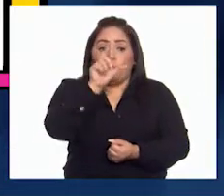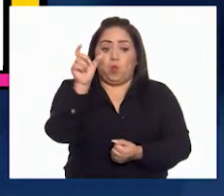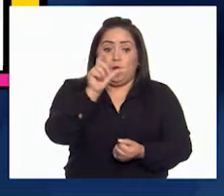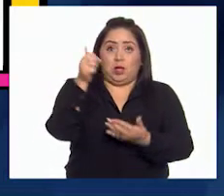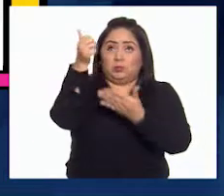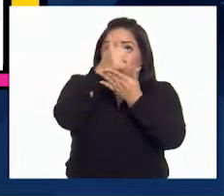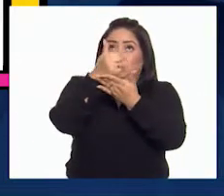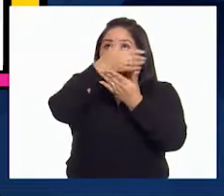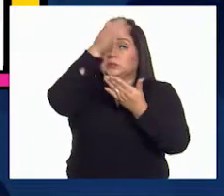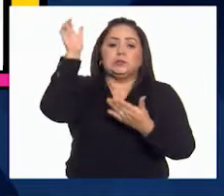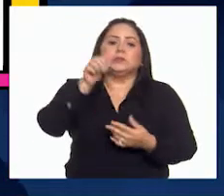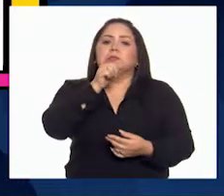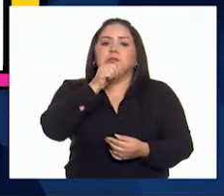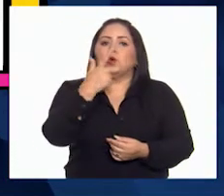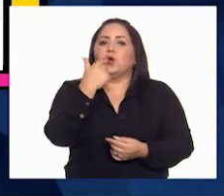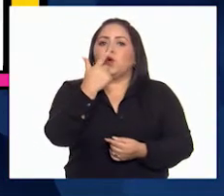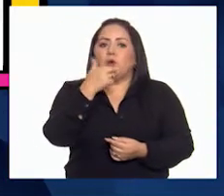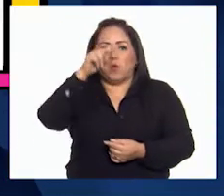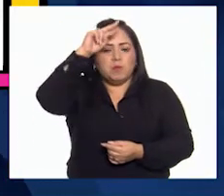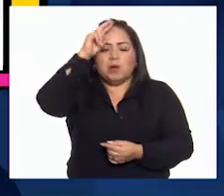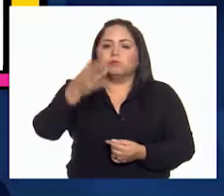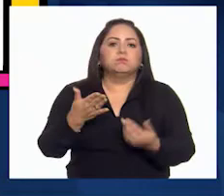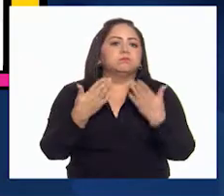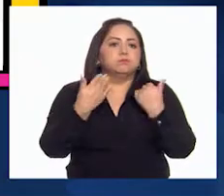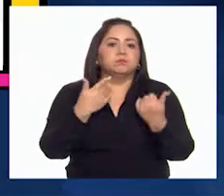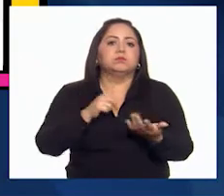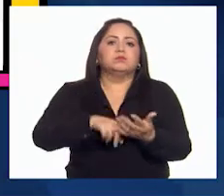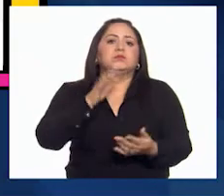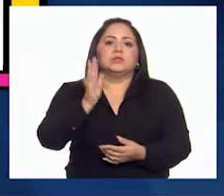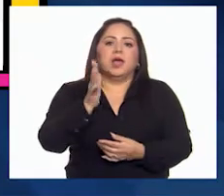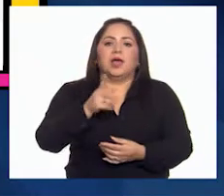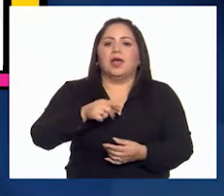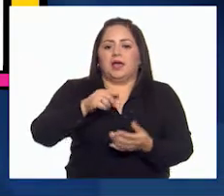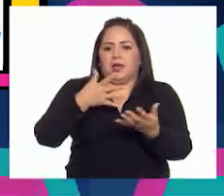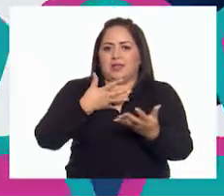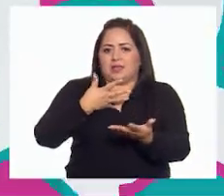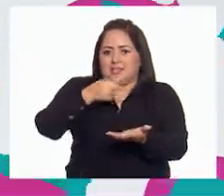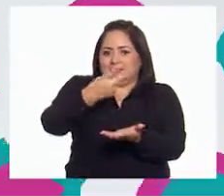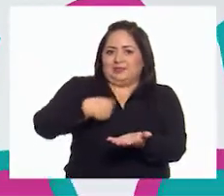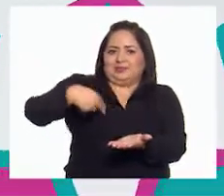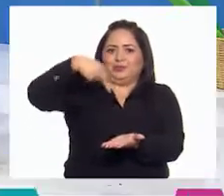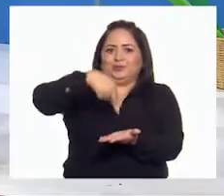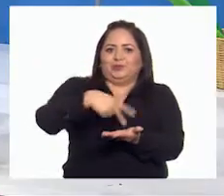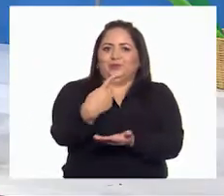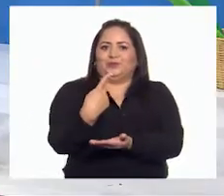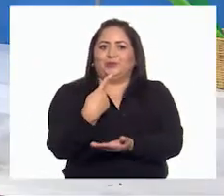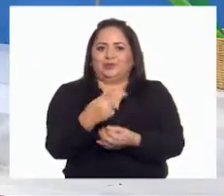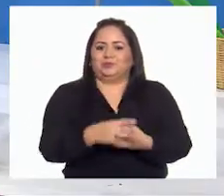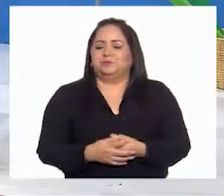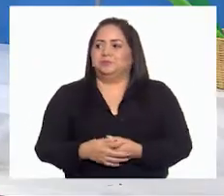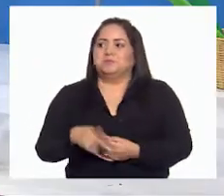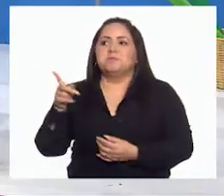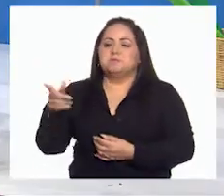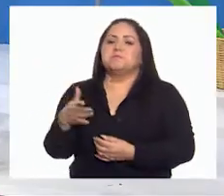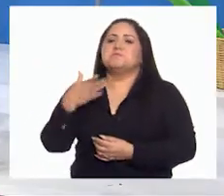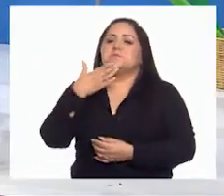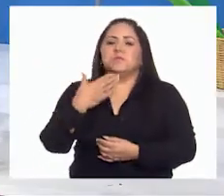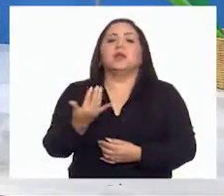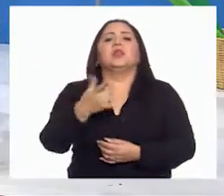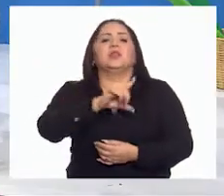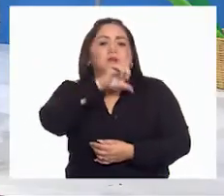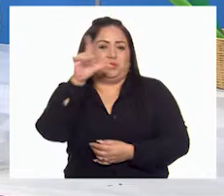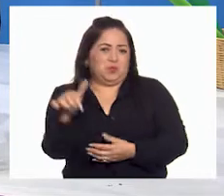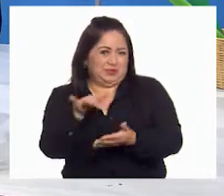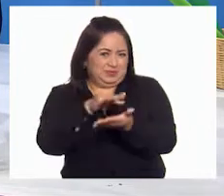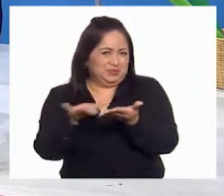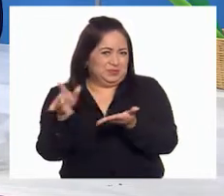azul no era el cielo ni rojas las hormigas, ya éramos tú y yo. Muy bien, María. Y después de